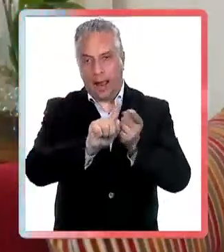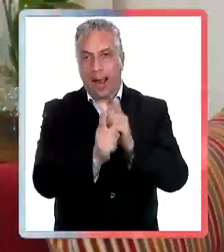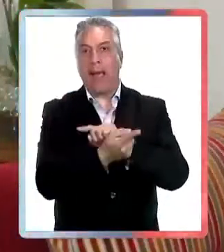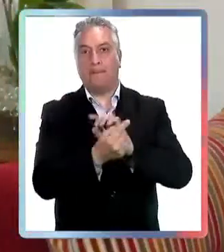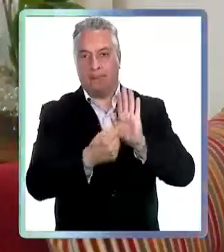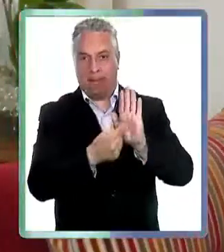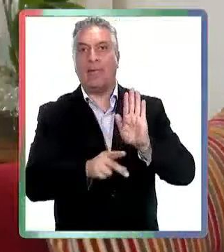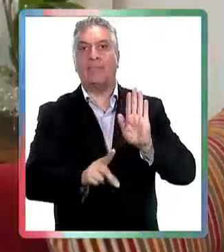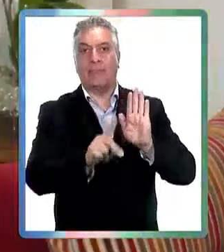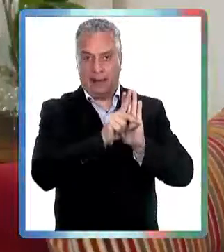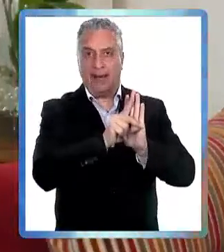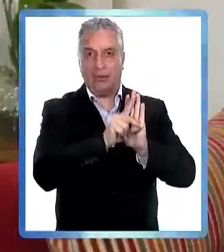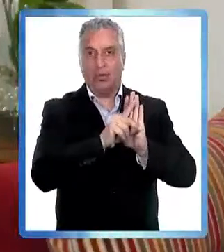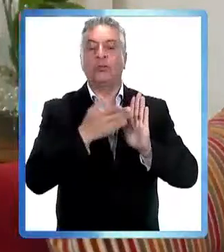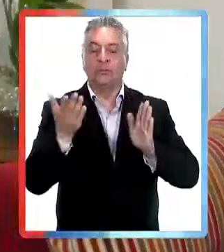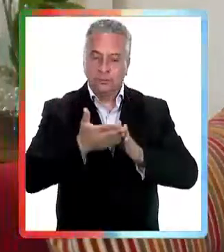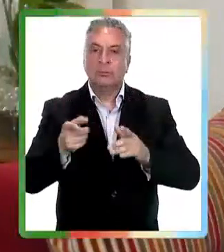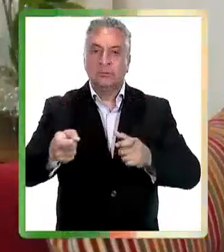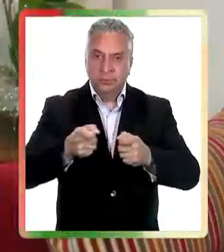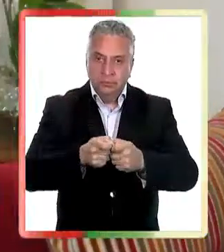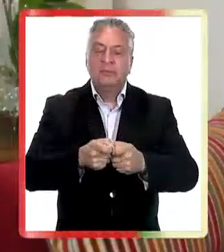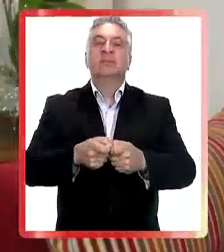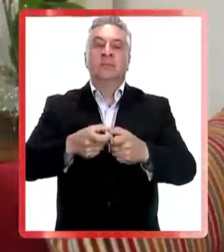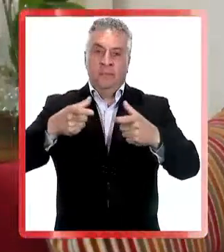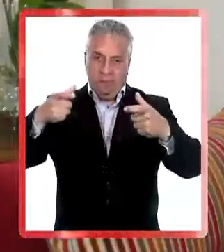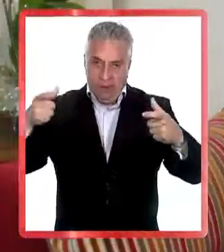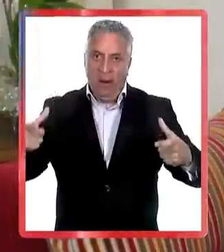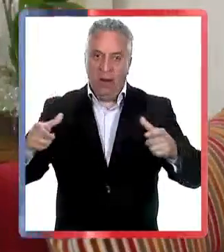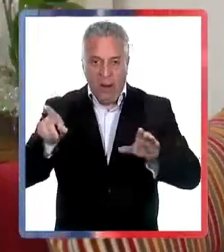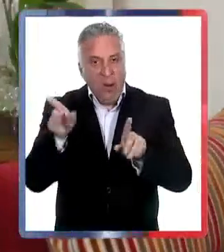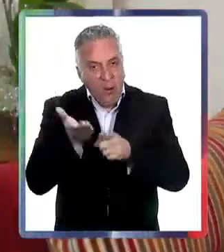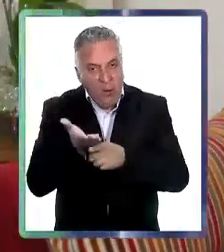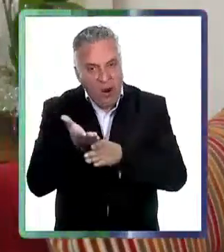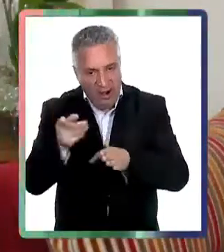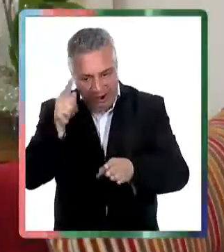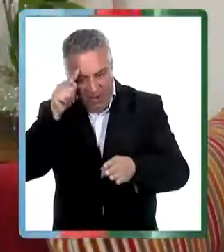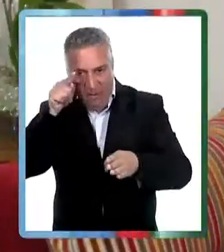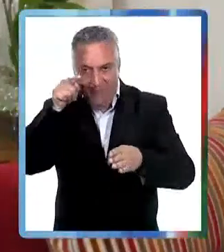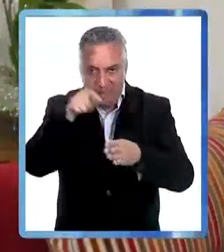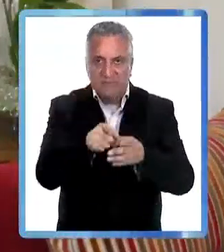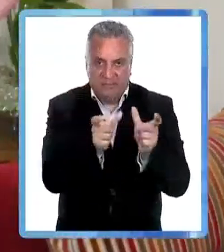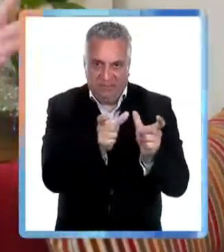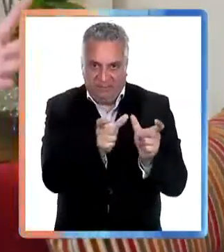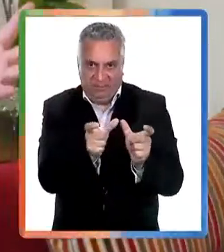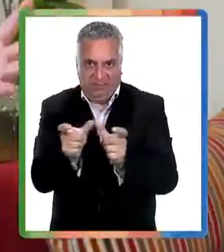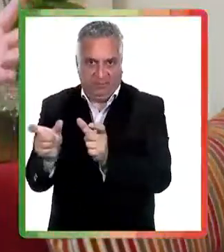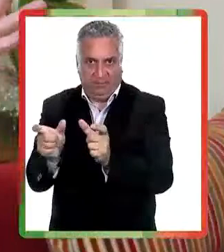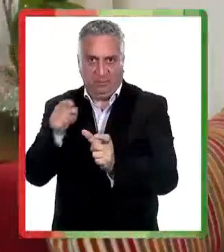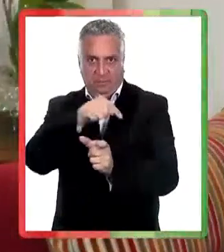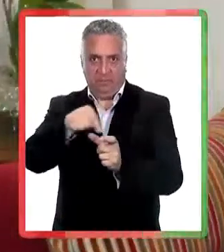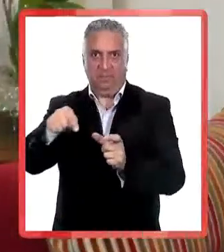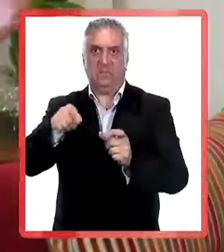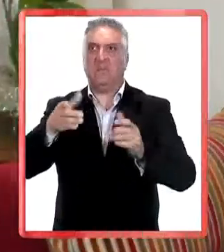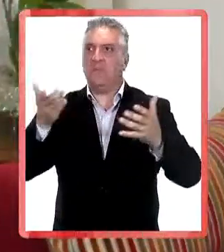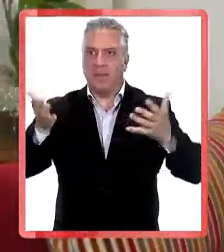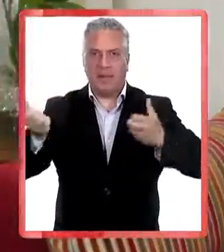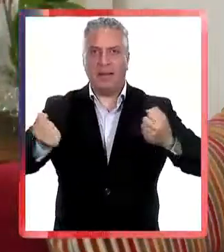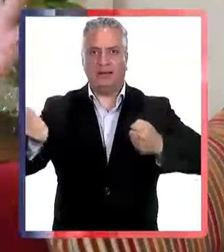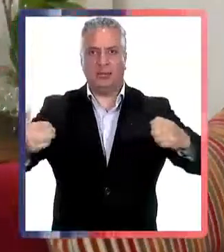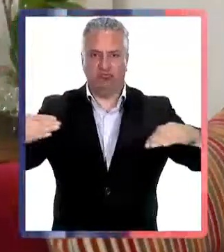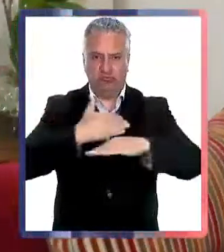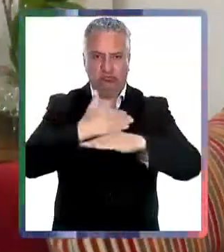precisamente para hacerlo aplicable tanto para el resguardo de los bienes,